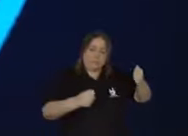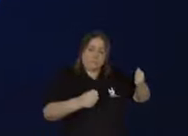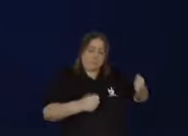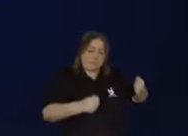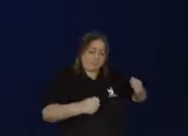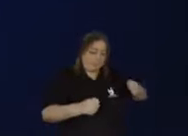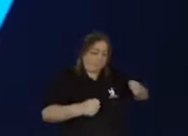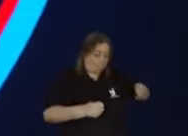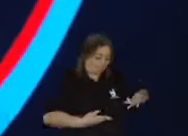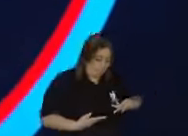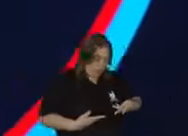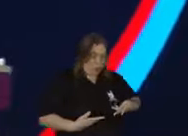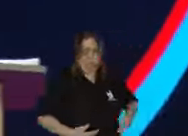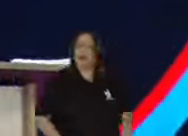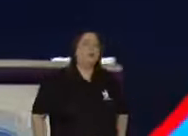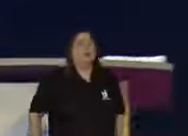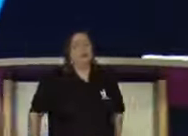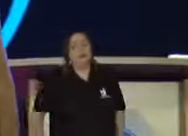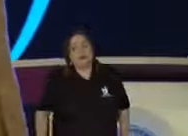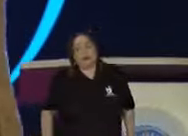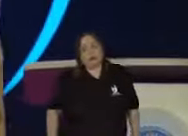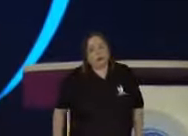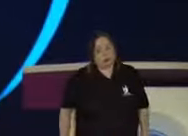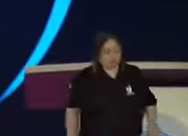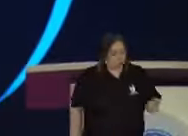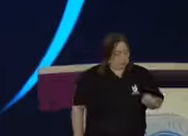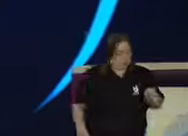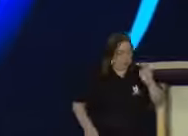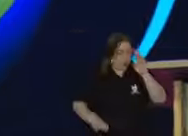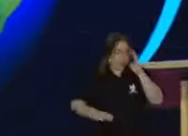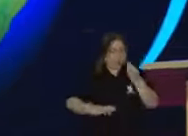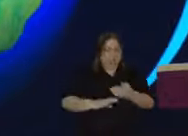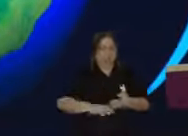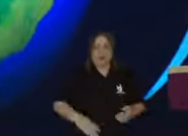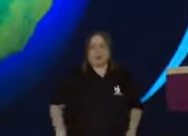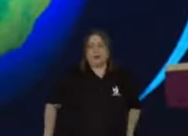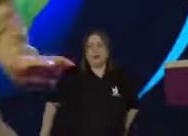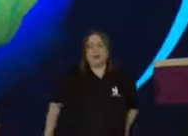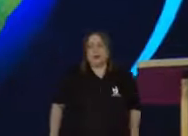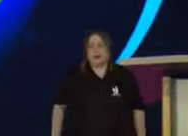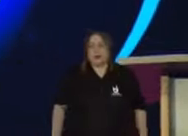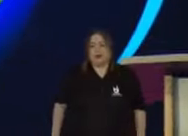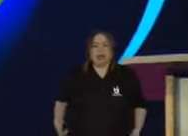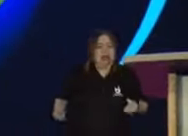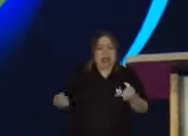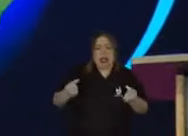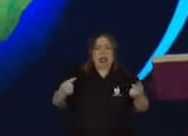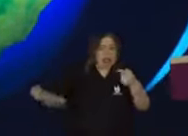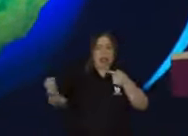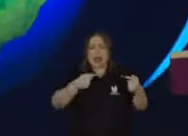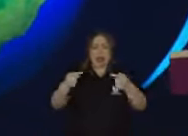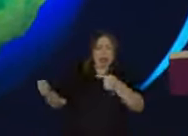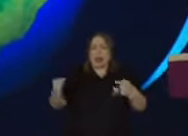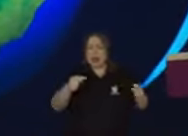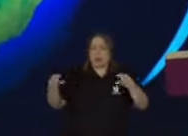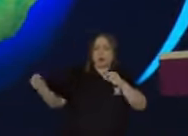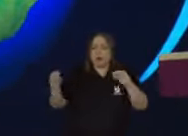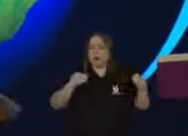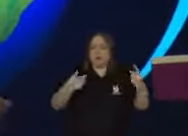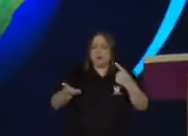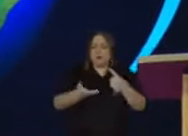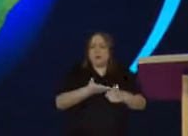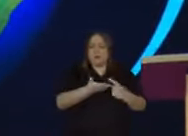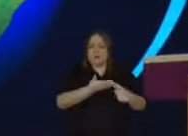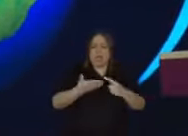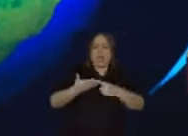Eso también es para familias. Tu hijo. Y ella dice, pero no puedo sola con los 4. Si lo único, vos estás ahí con la Biblia, y